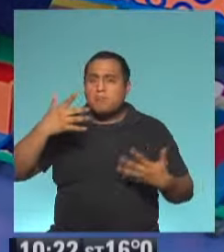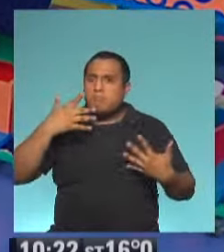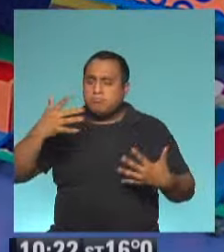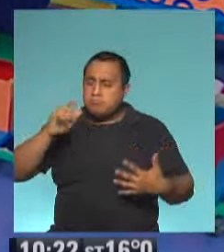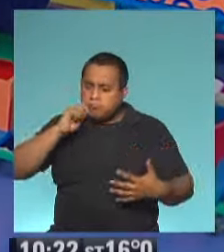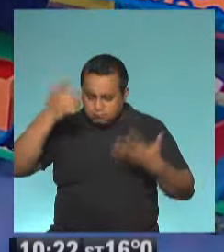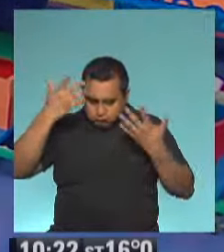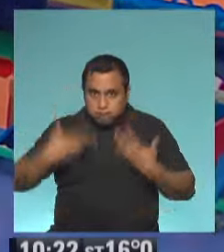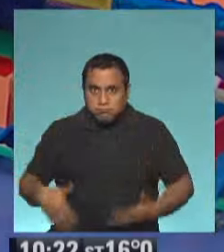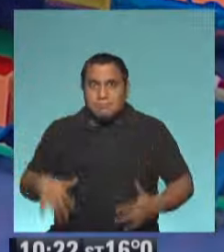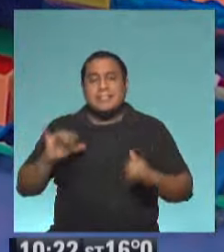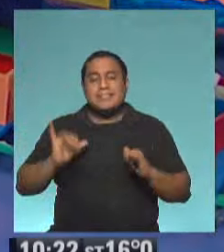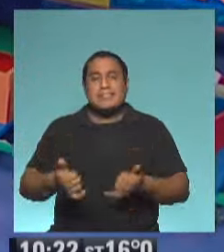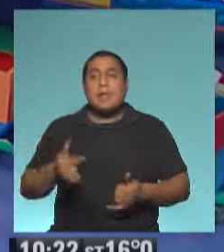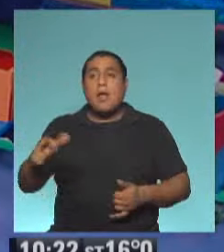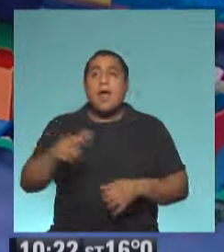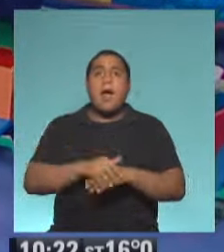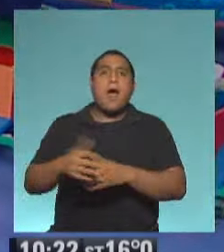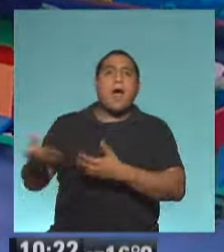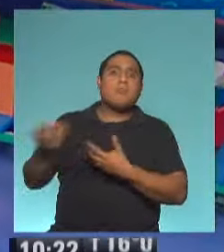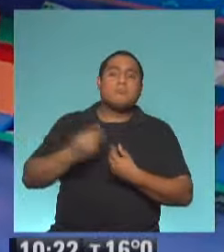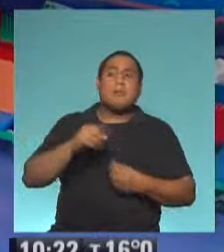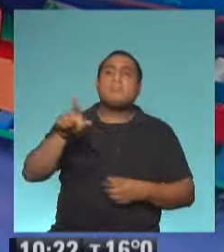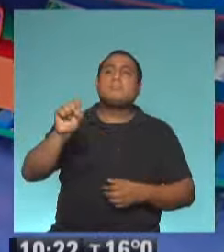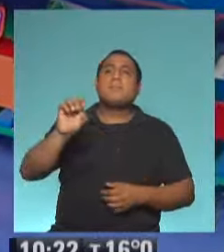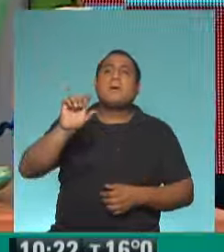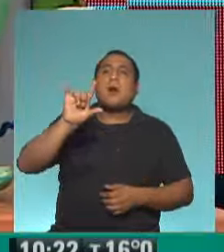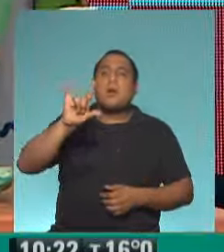Bien. Y nos ayuda esta amiga Luana.